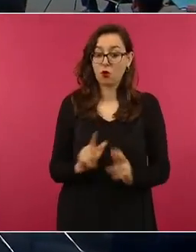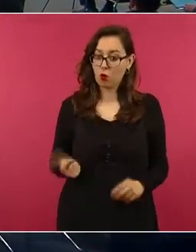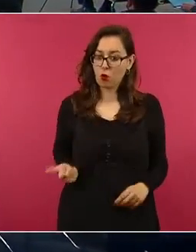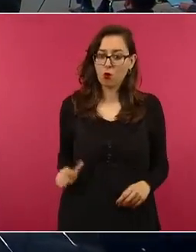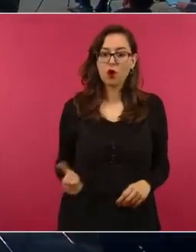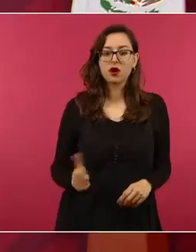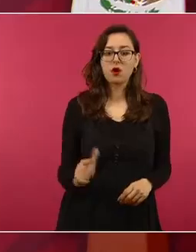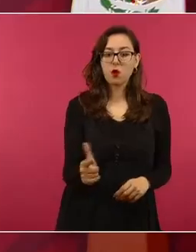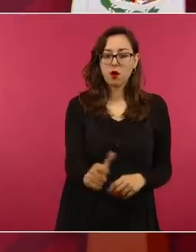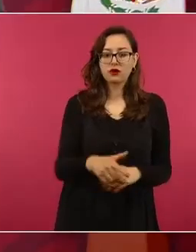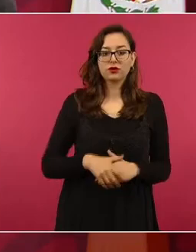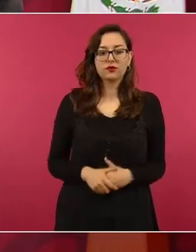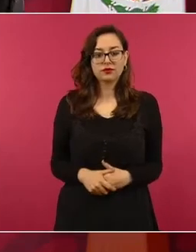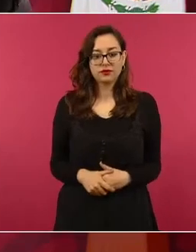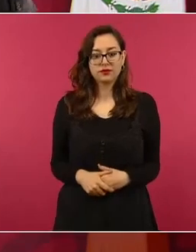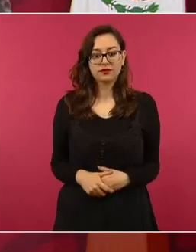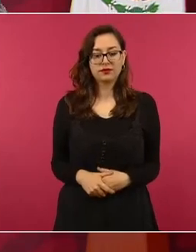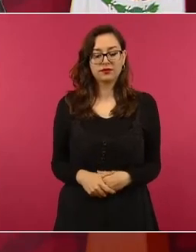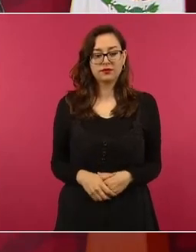O sea,